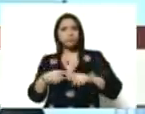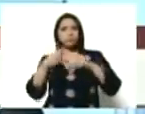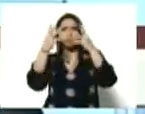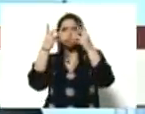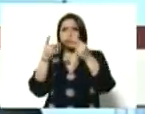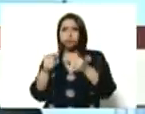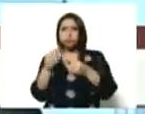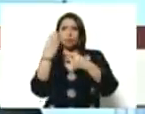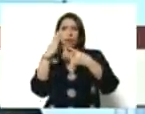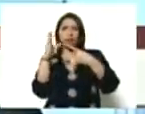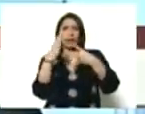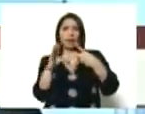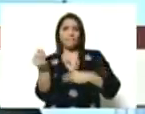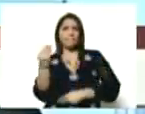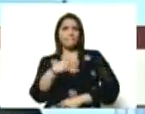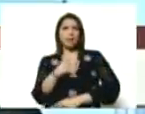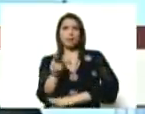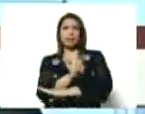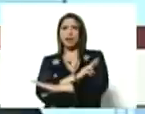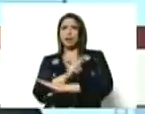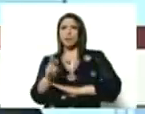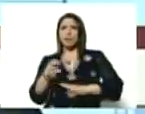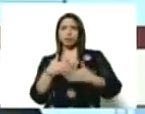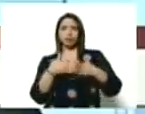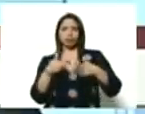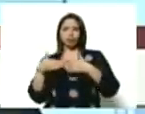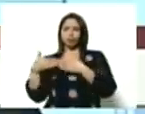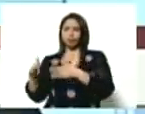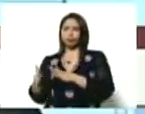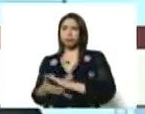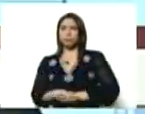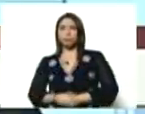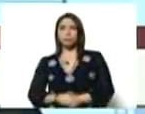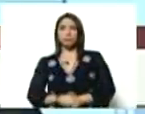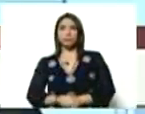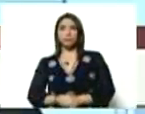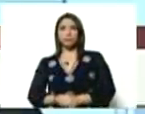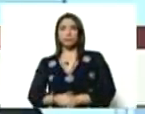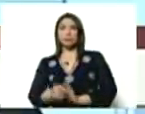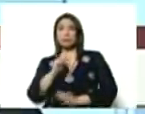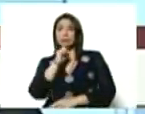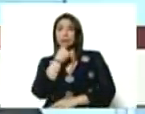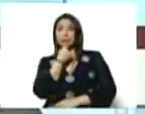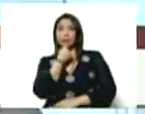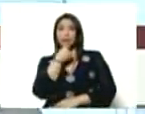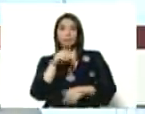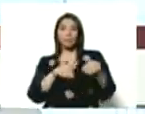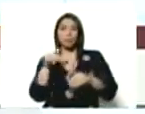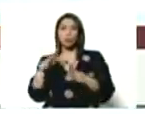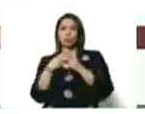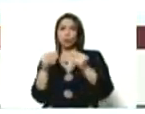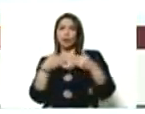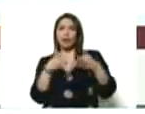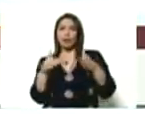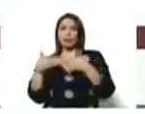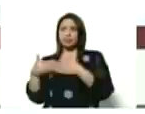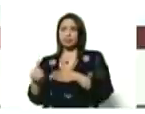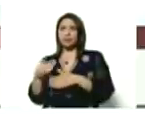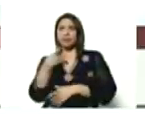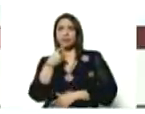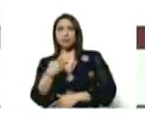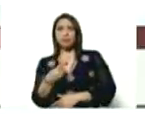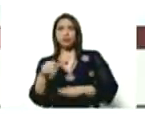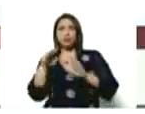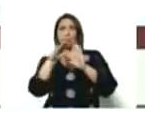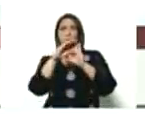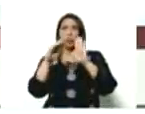más ágiles que garantizara sobre todo el secreto del voto y todas las garantías establecidas en la ley y la Constitución de la